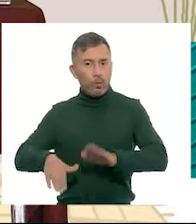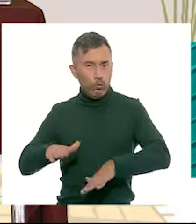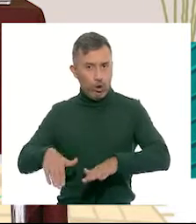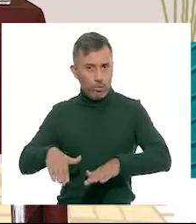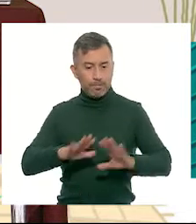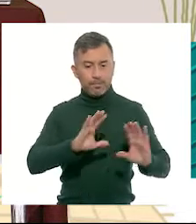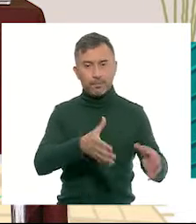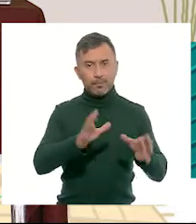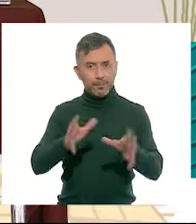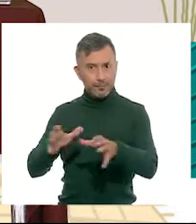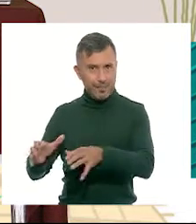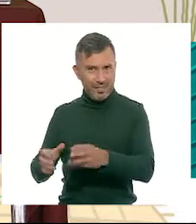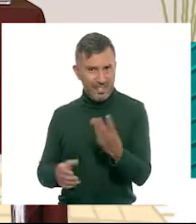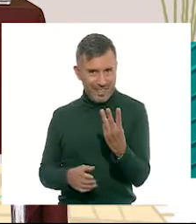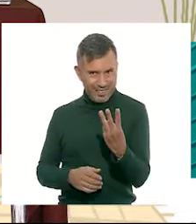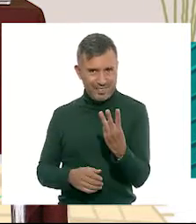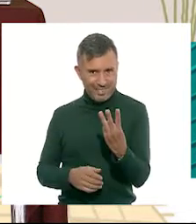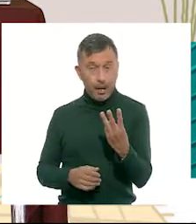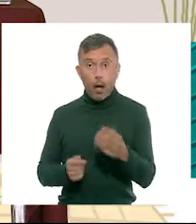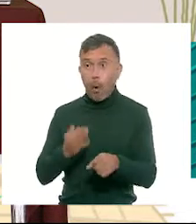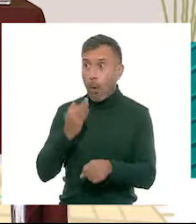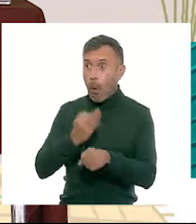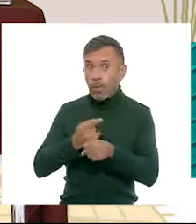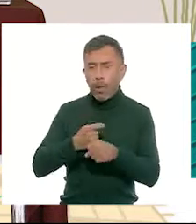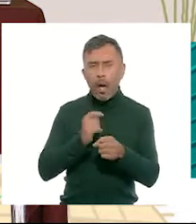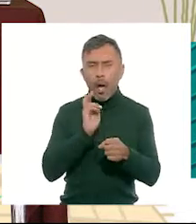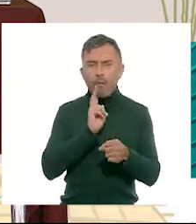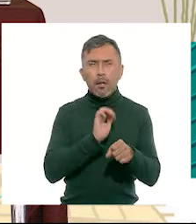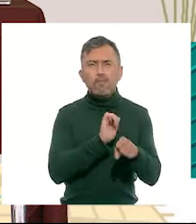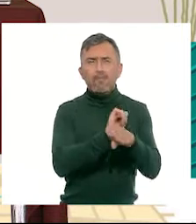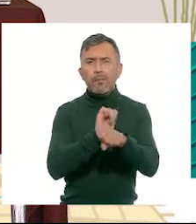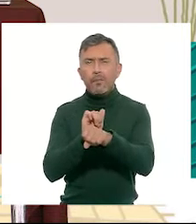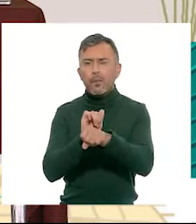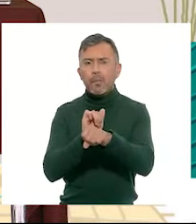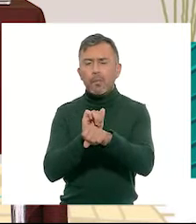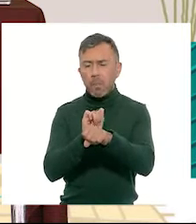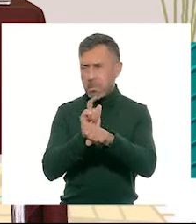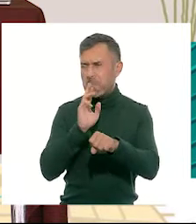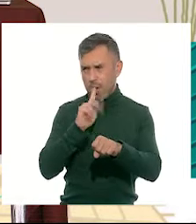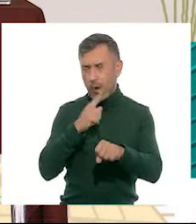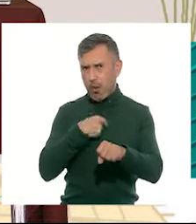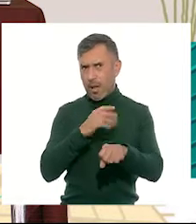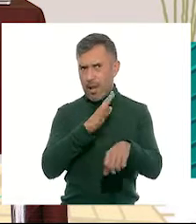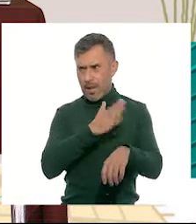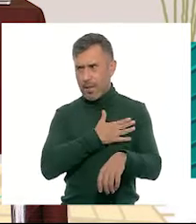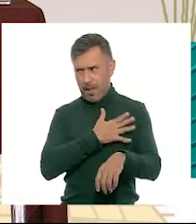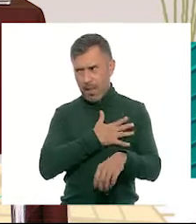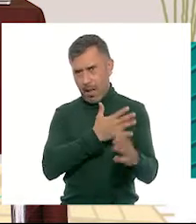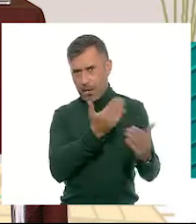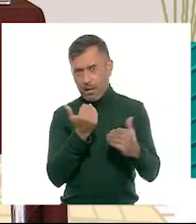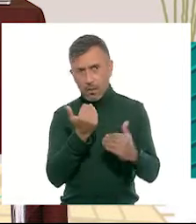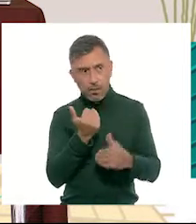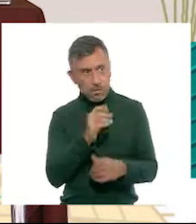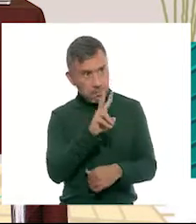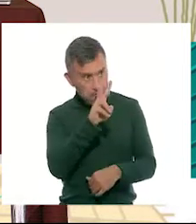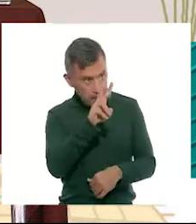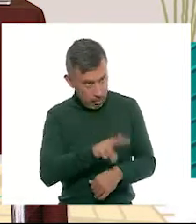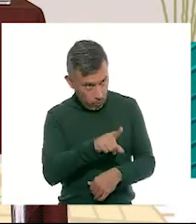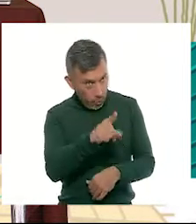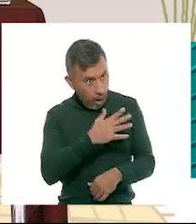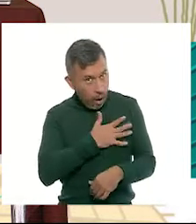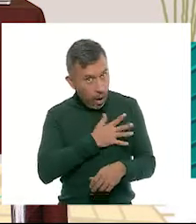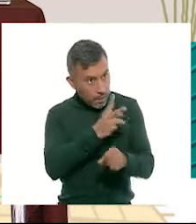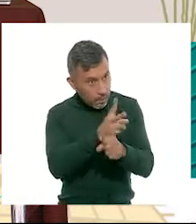no podríamos ir a buscarlos, pero ¿qué te parece si los llamamos a casa? ¿De verdad harían eso por mí,